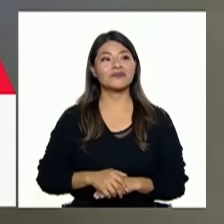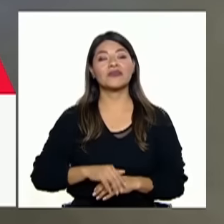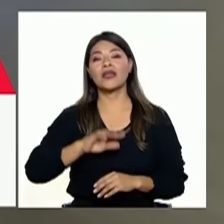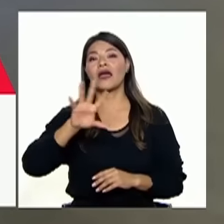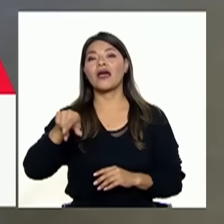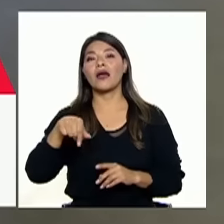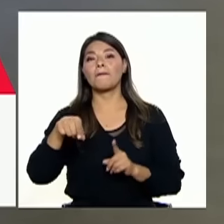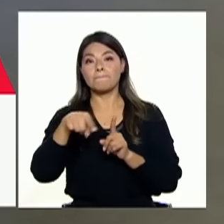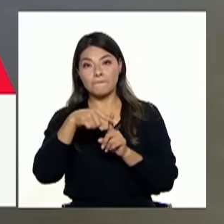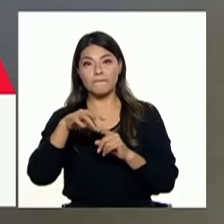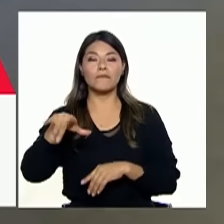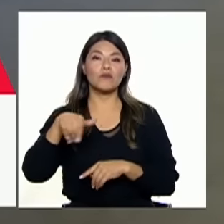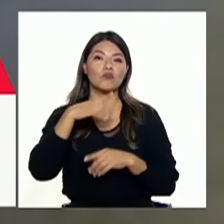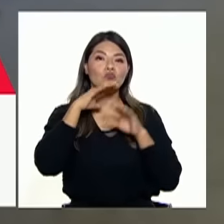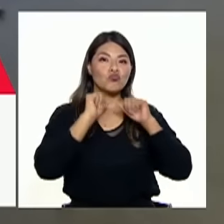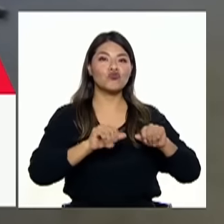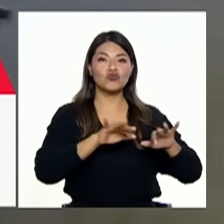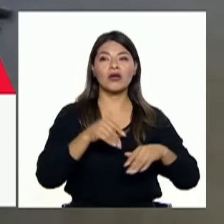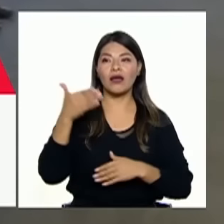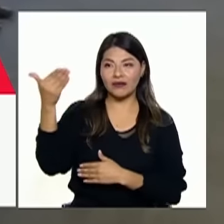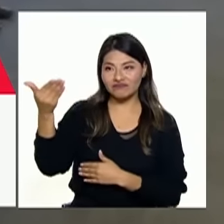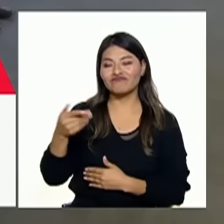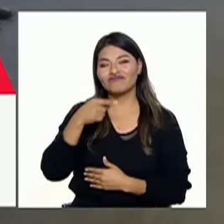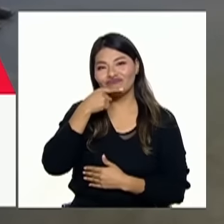Prosecretaria, la señora Karen Monjoy Guamán.